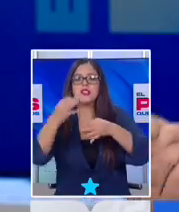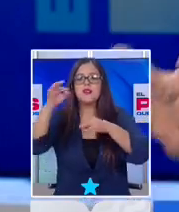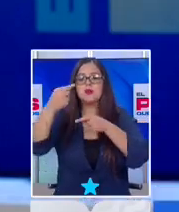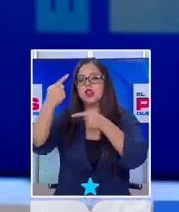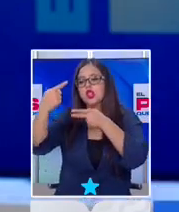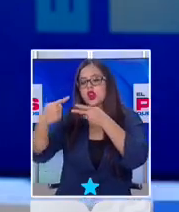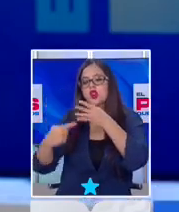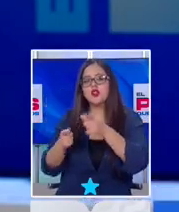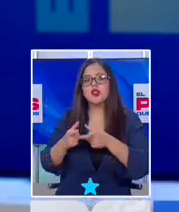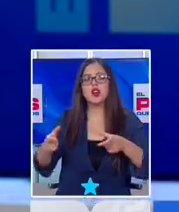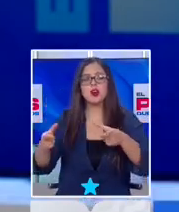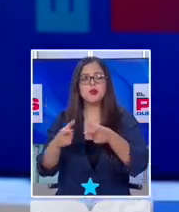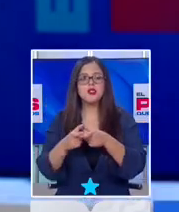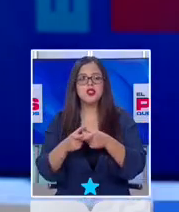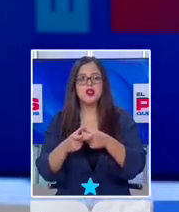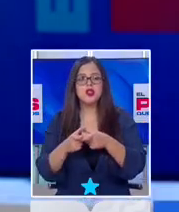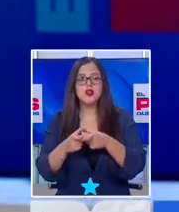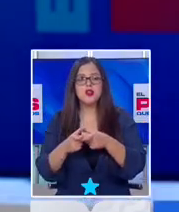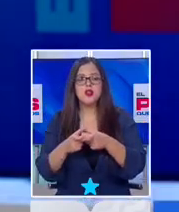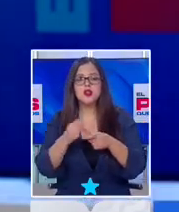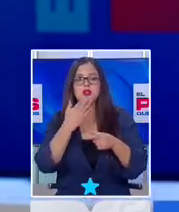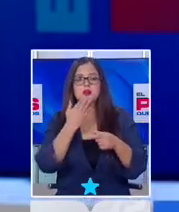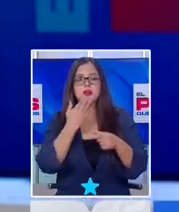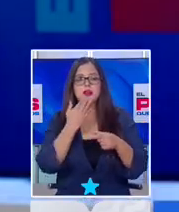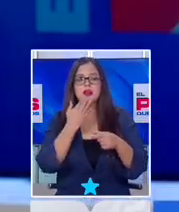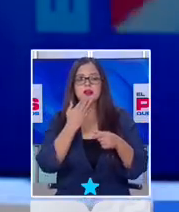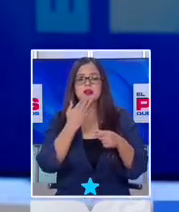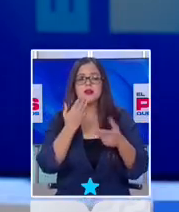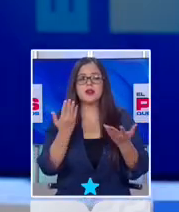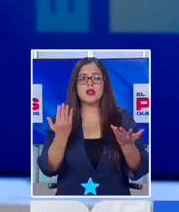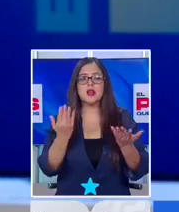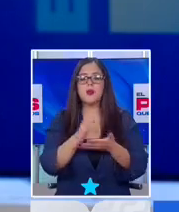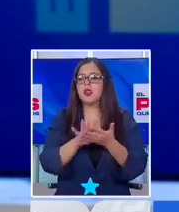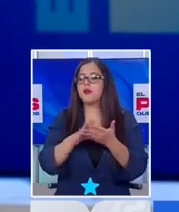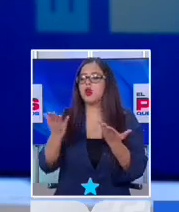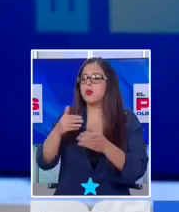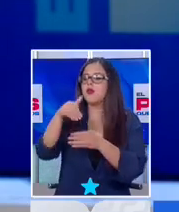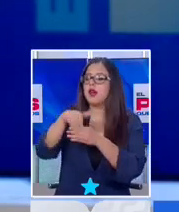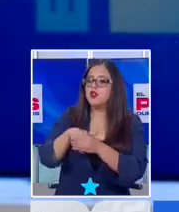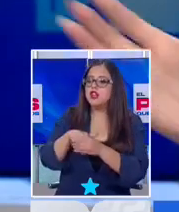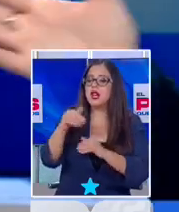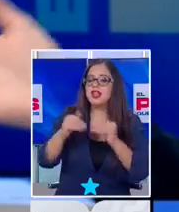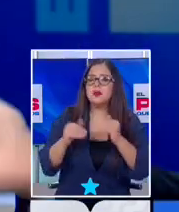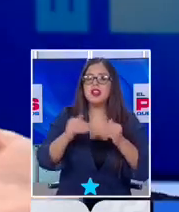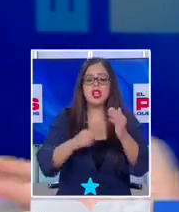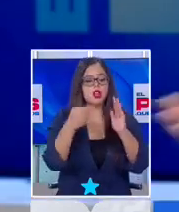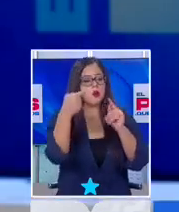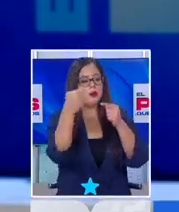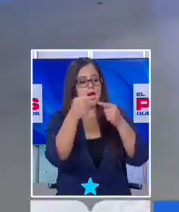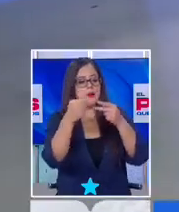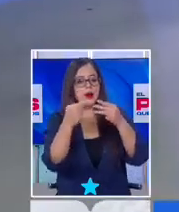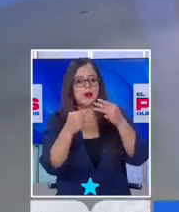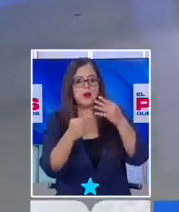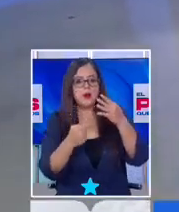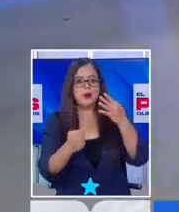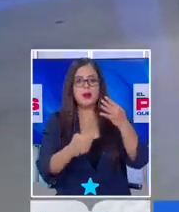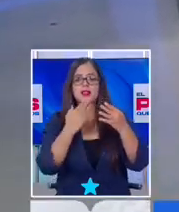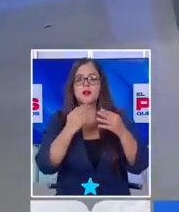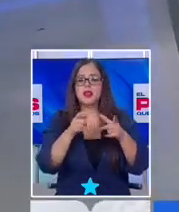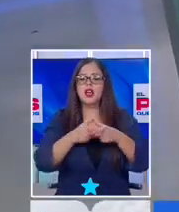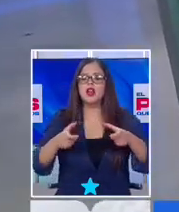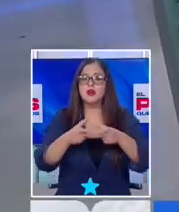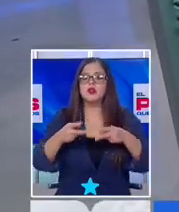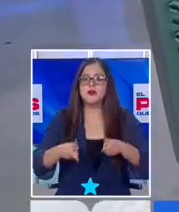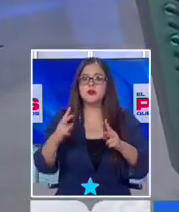otras comisiones los reposición semáforos que le llamo yo que como voy a votar dependiendo distintas cosas las reposiciones la comisión derecho